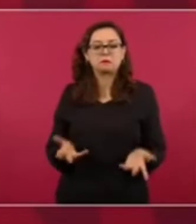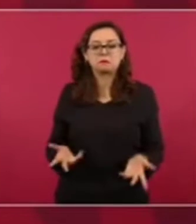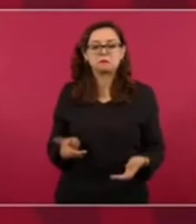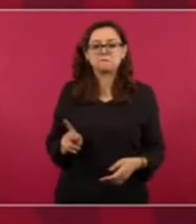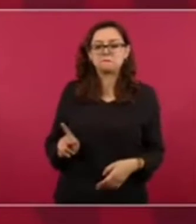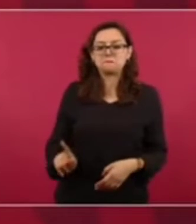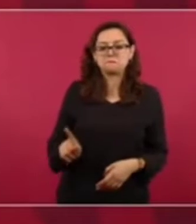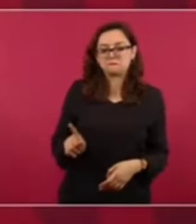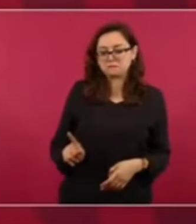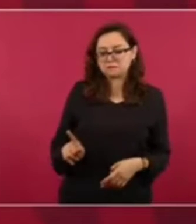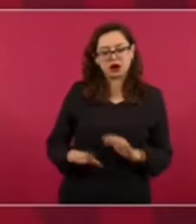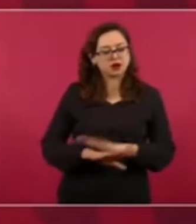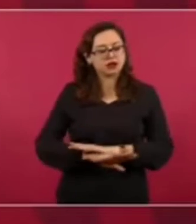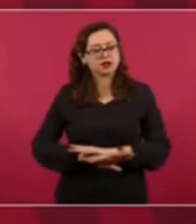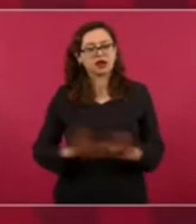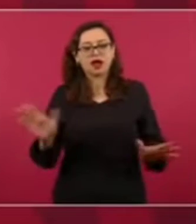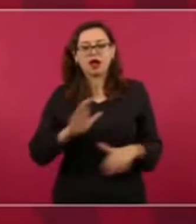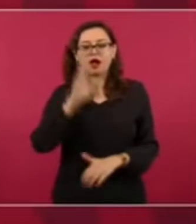simulando,